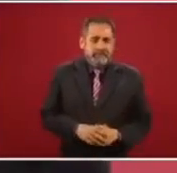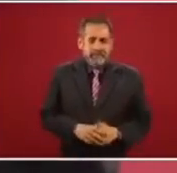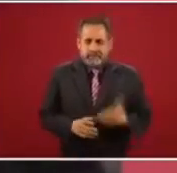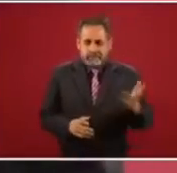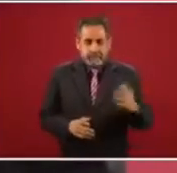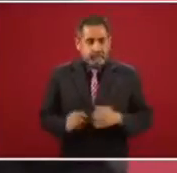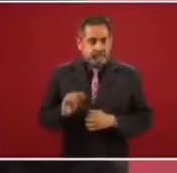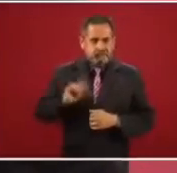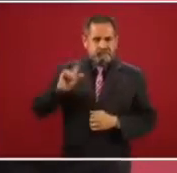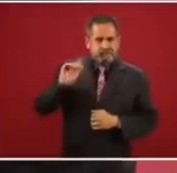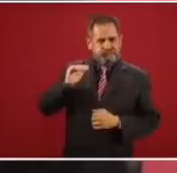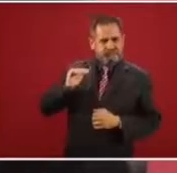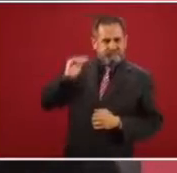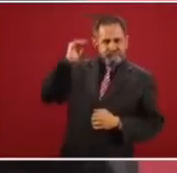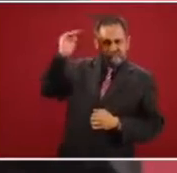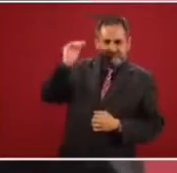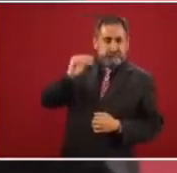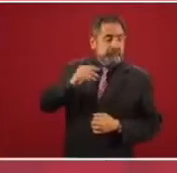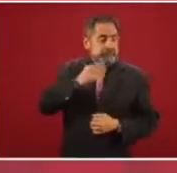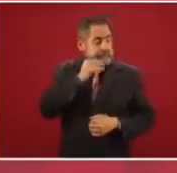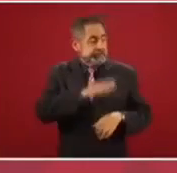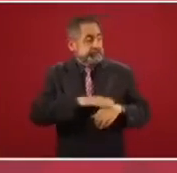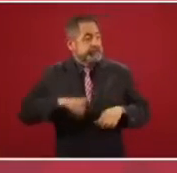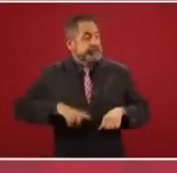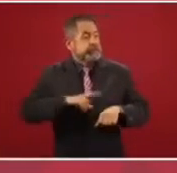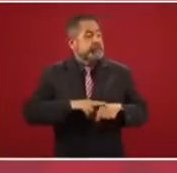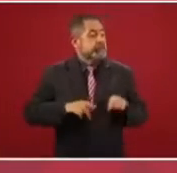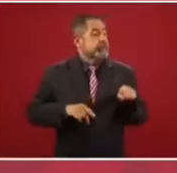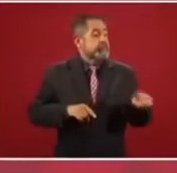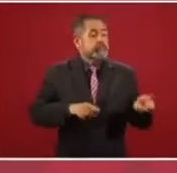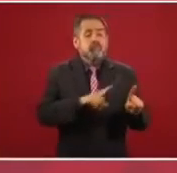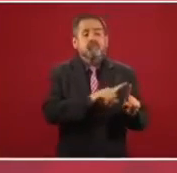muy influyentes decían a los gobernadores